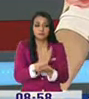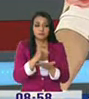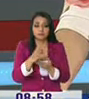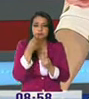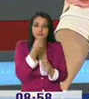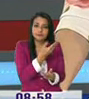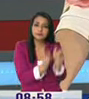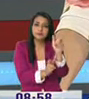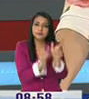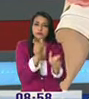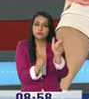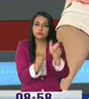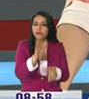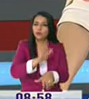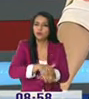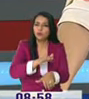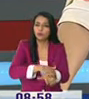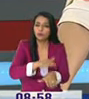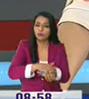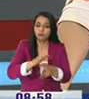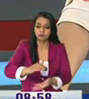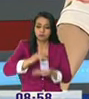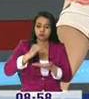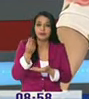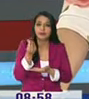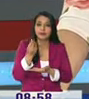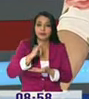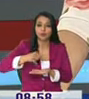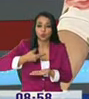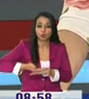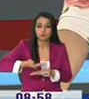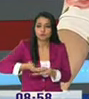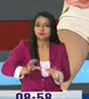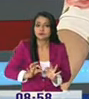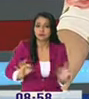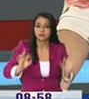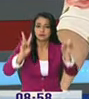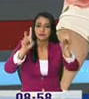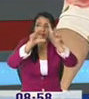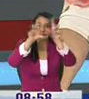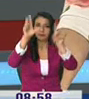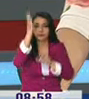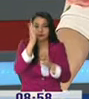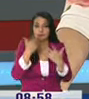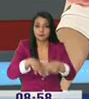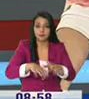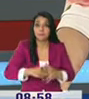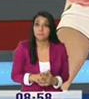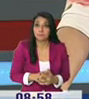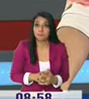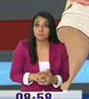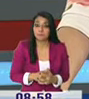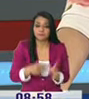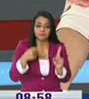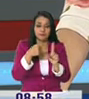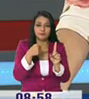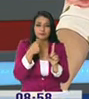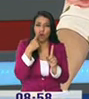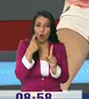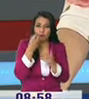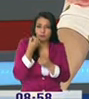los involucrados en el supuesto delito de asociación ilícita relacionada al caso Odebrecht. Durante la declaración de Clever